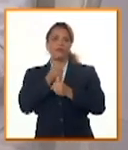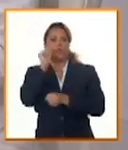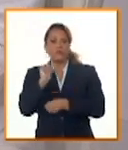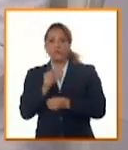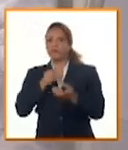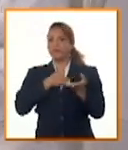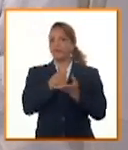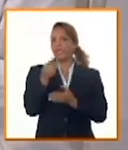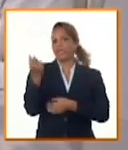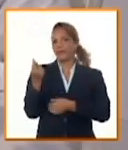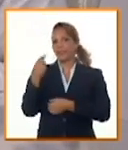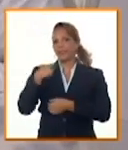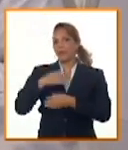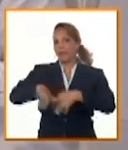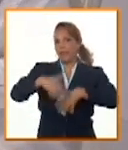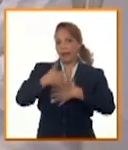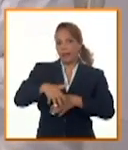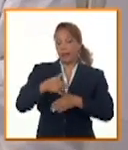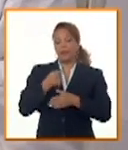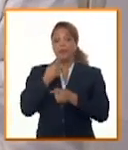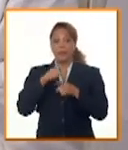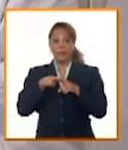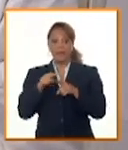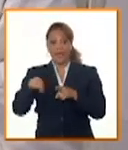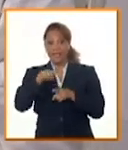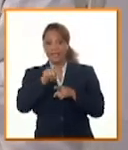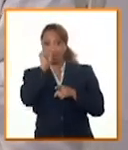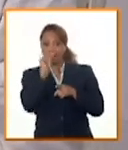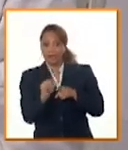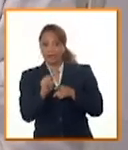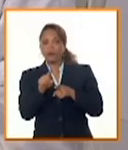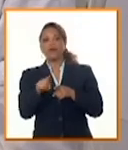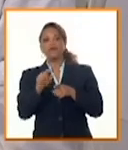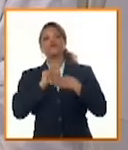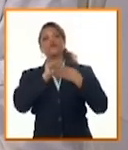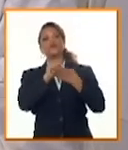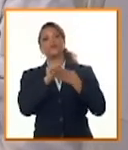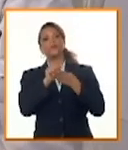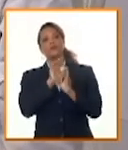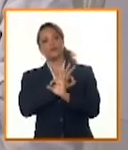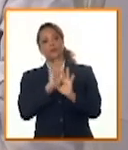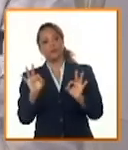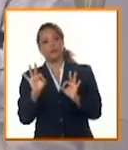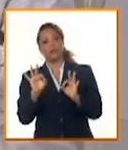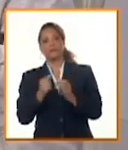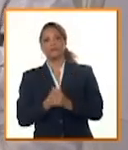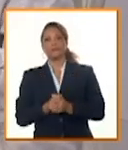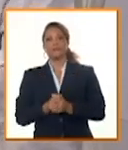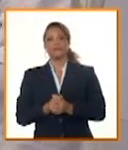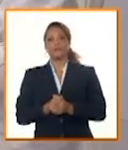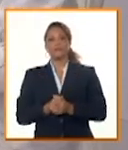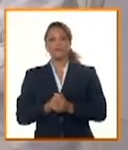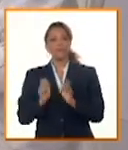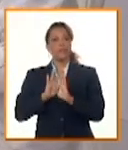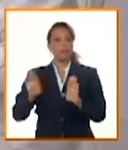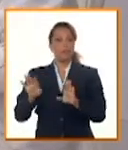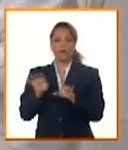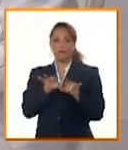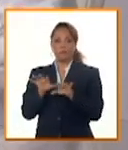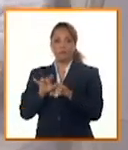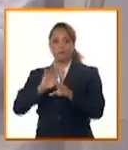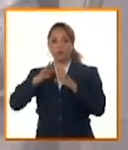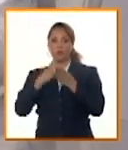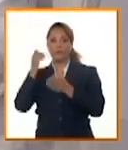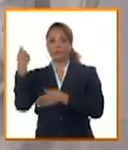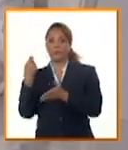seguir trabajando con el efectivo y a ellos va dirigido un servicio que digitalizando los comercios para que las personas puedan pagar